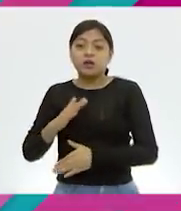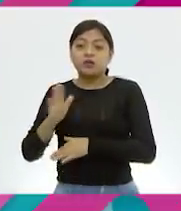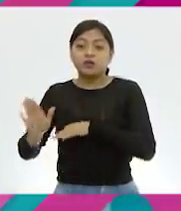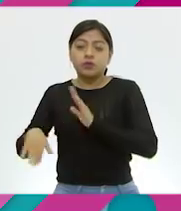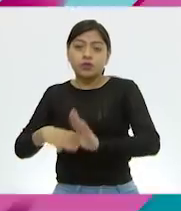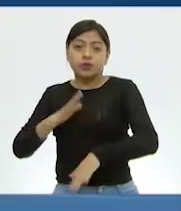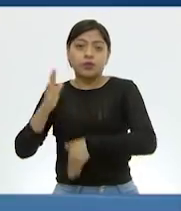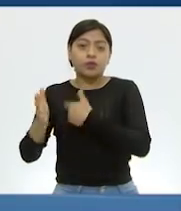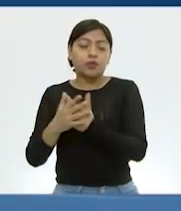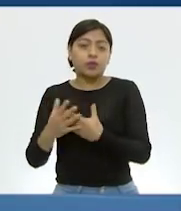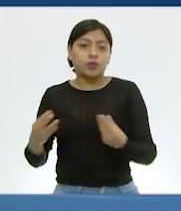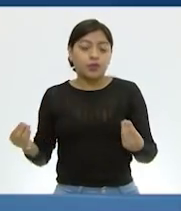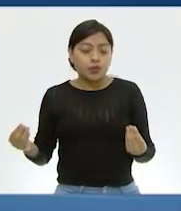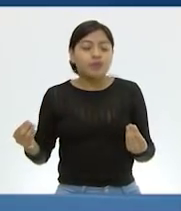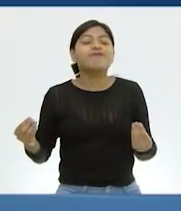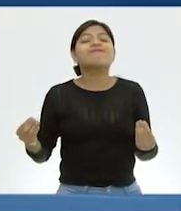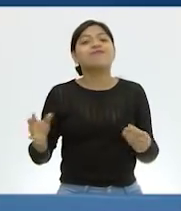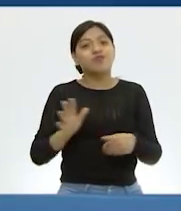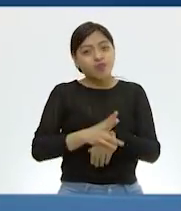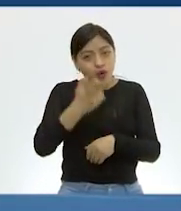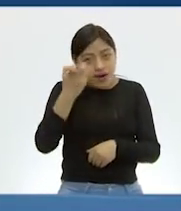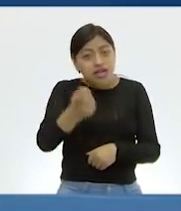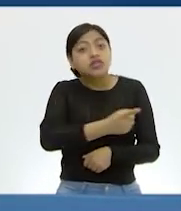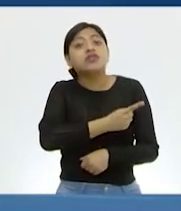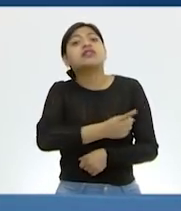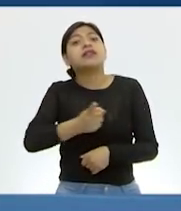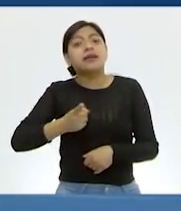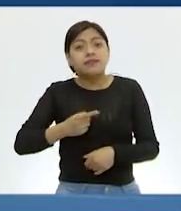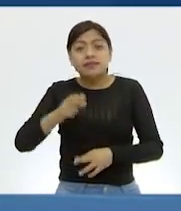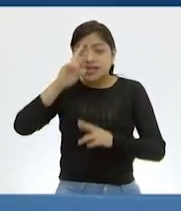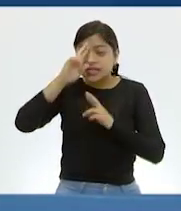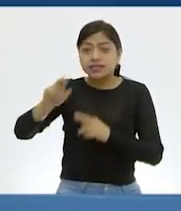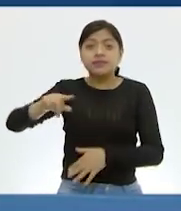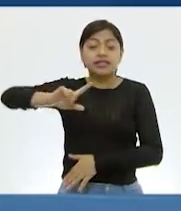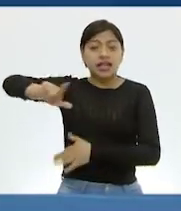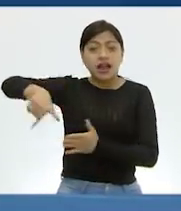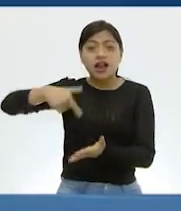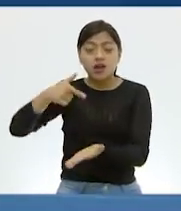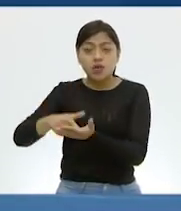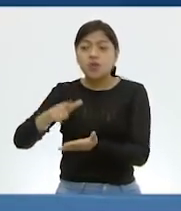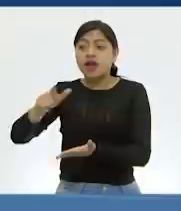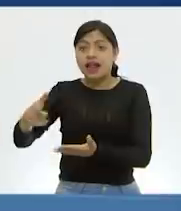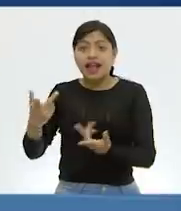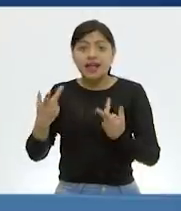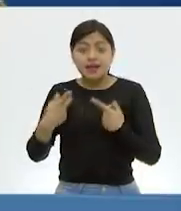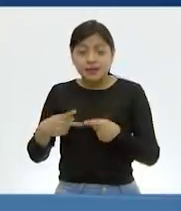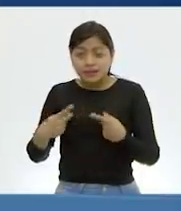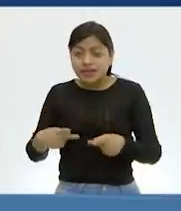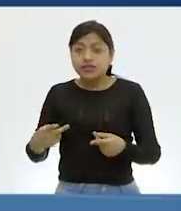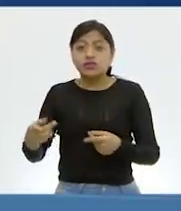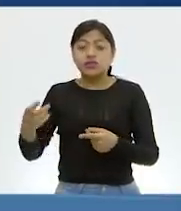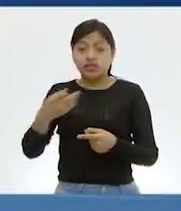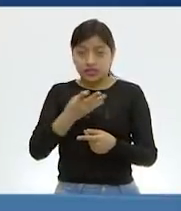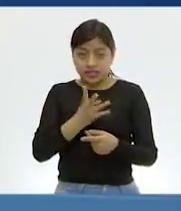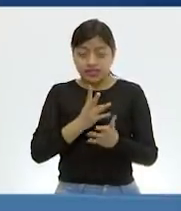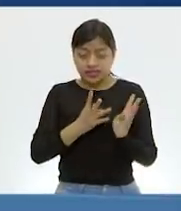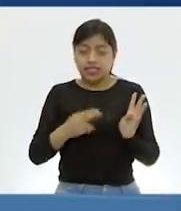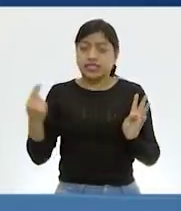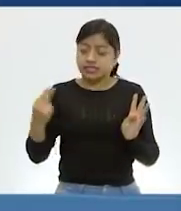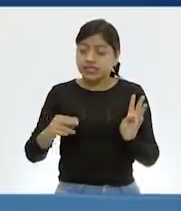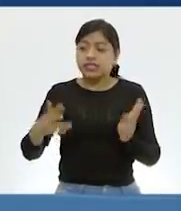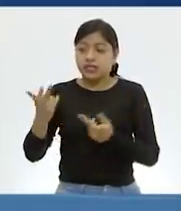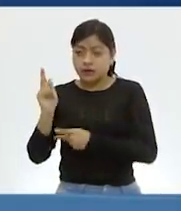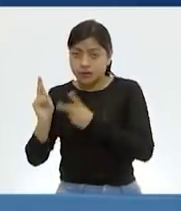tenemos y debemos respetar y cuidar el lugar donde viven todas las plantas y los animales,